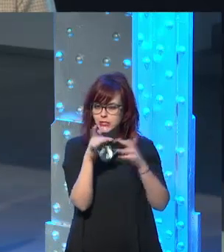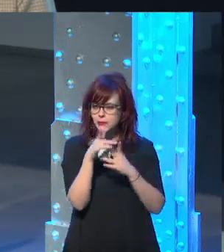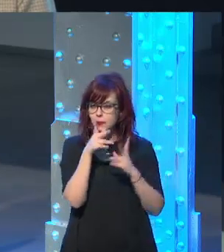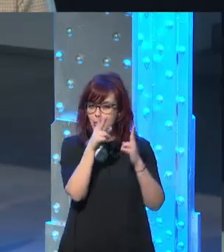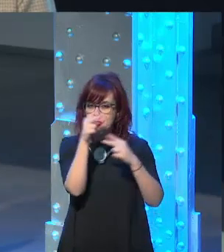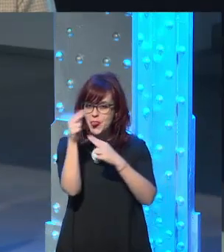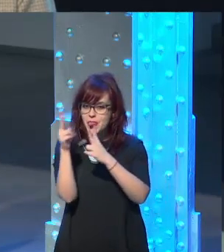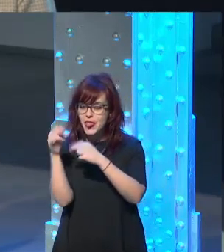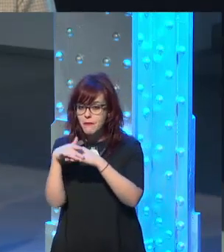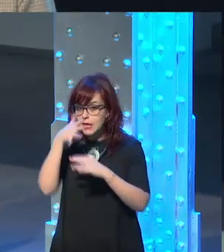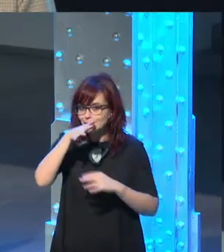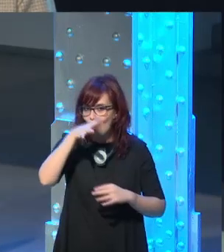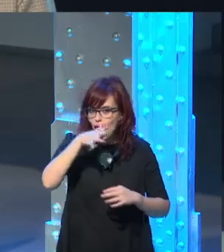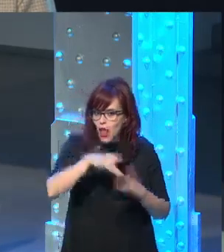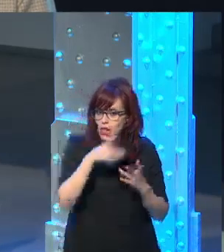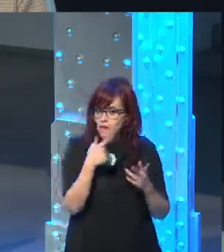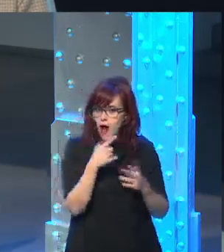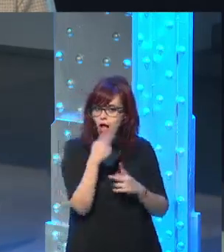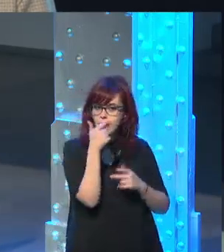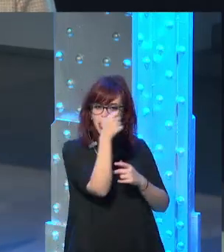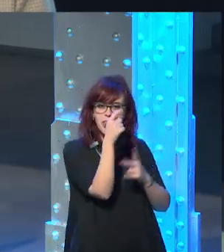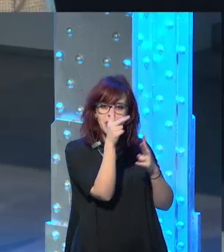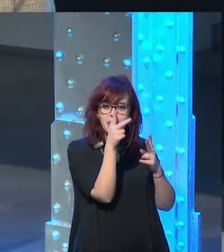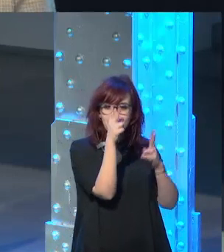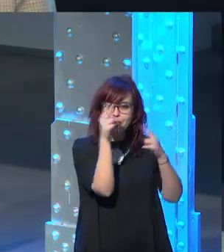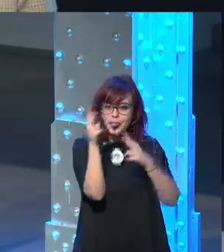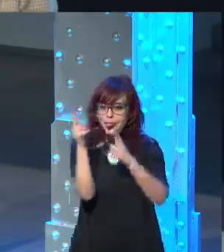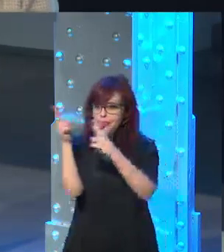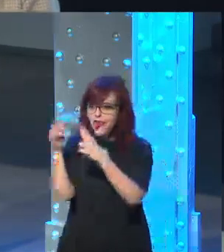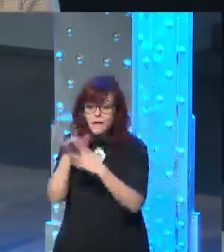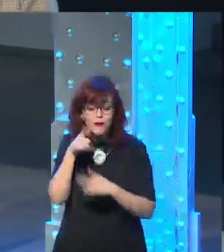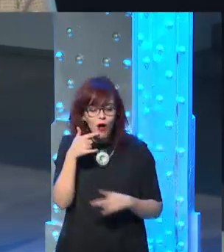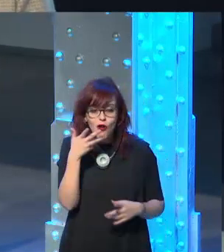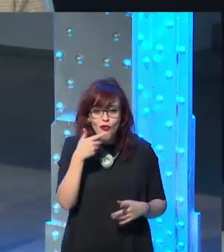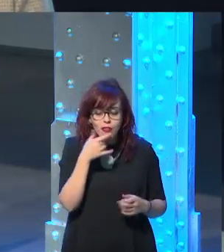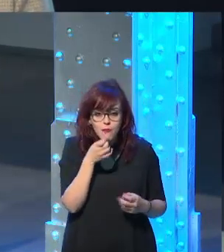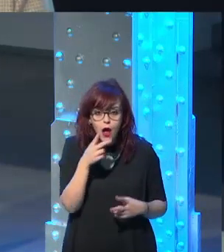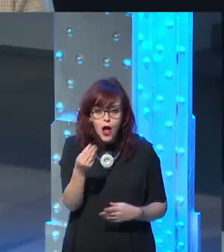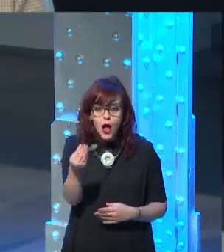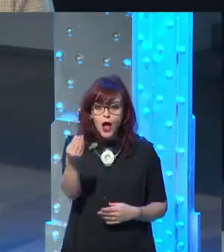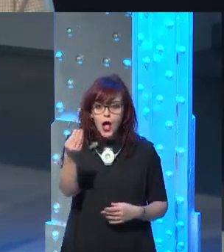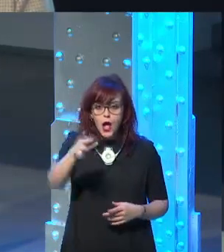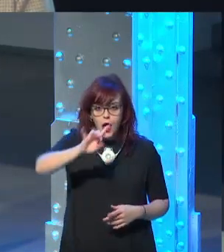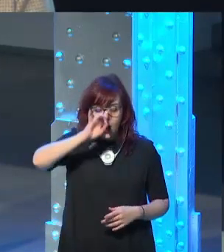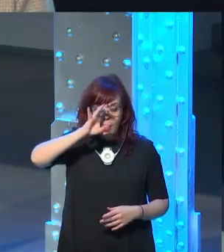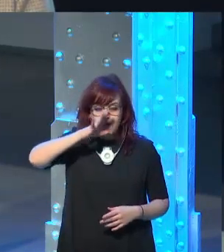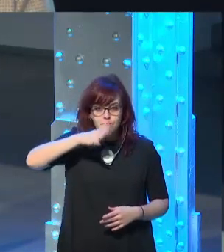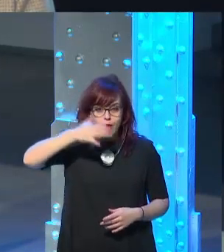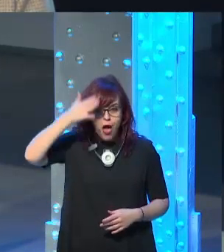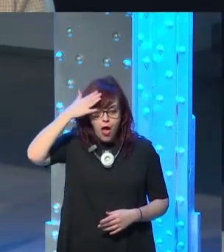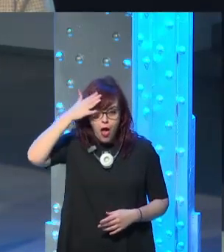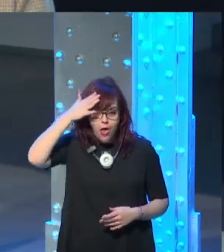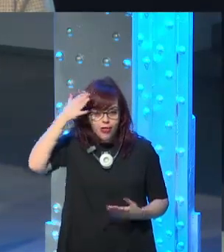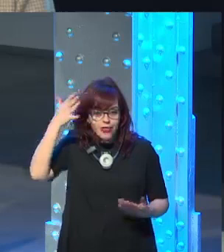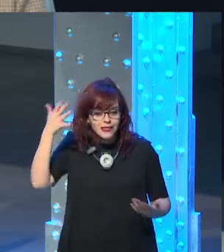veía, eran como spoilers pequeñitos de cómo iba a ser la obra. Pero el primer día digo, madre mía,